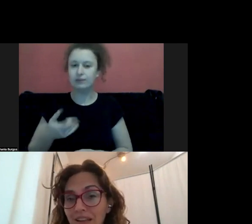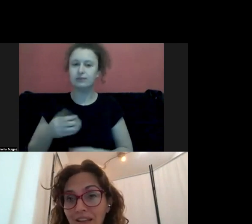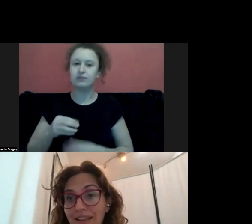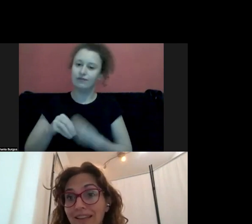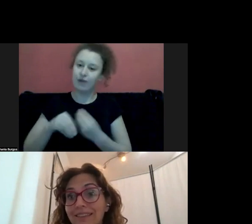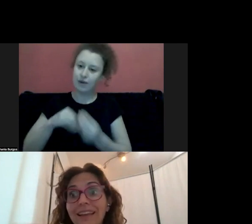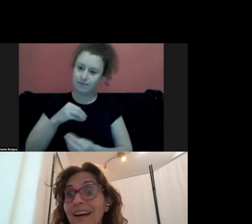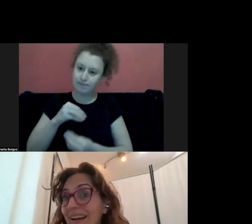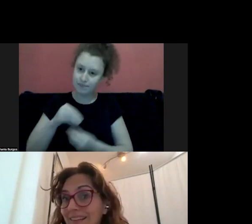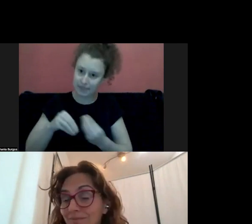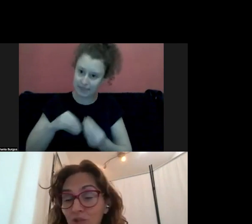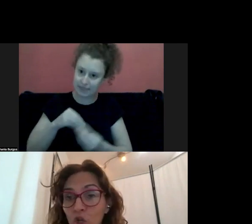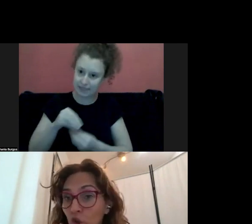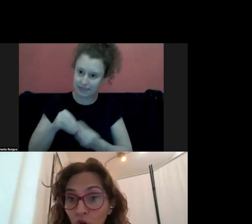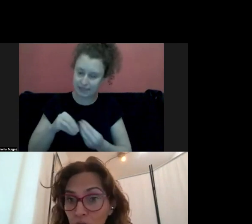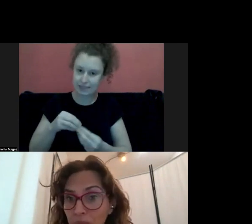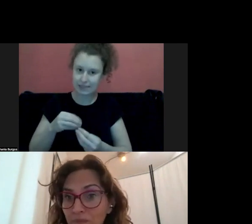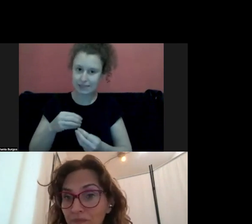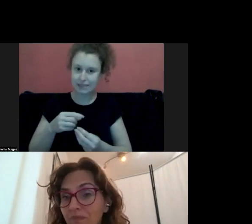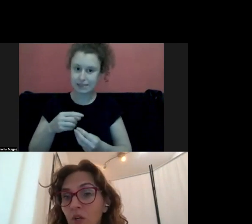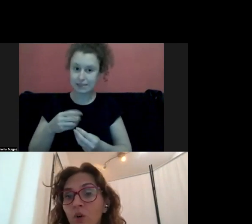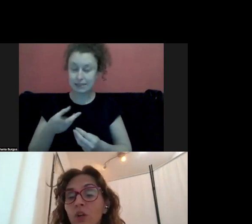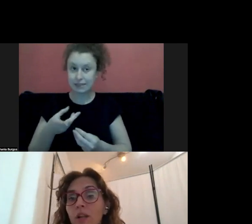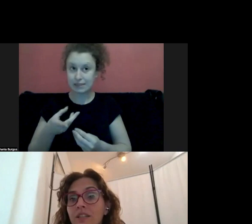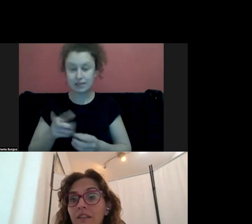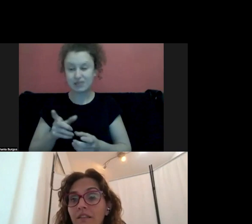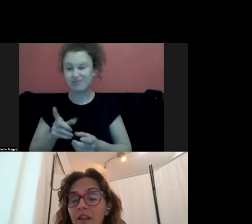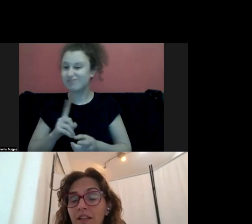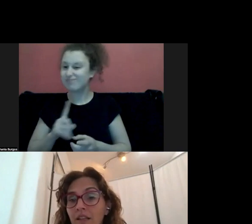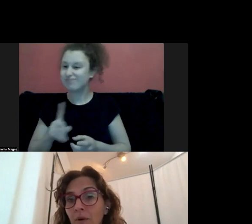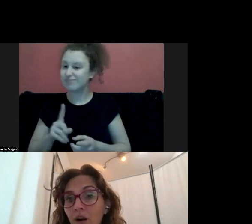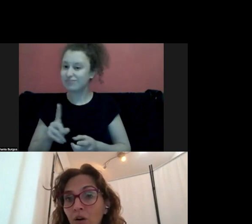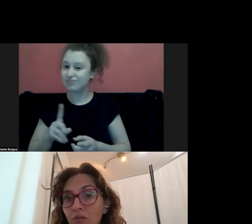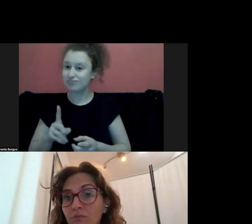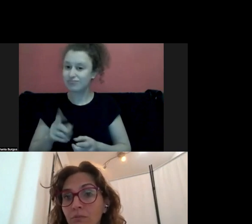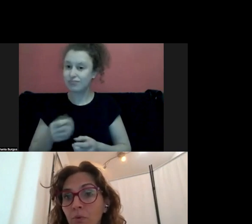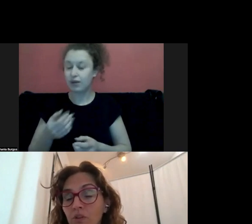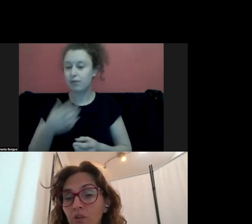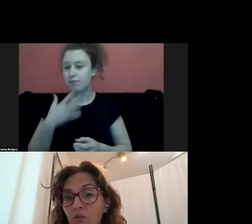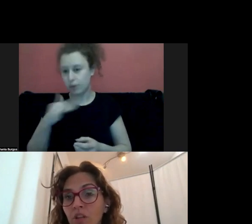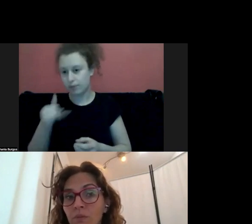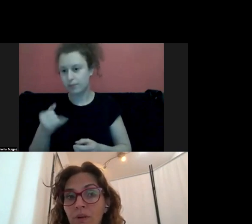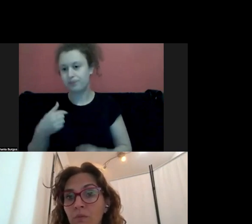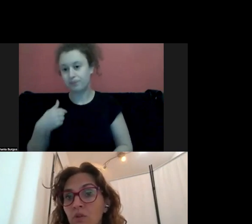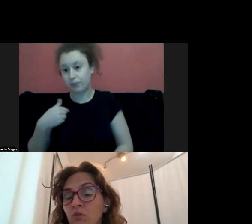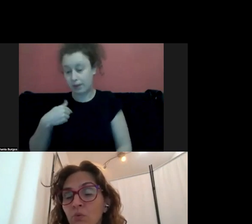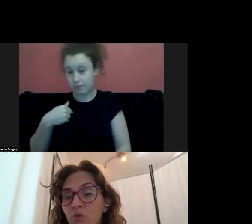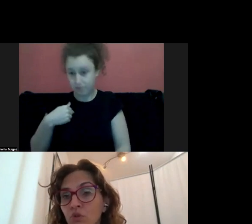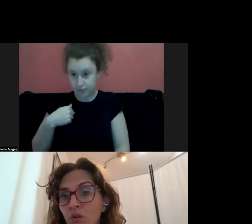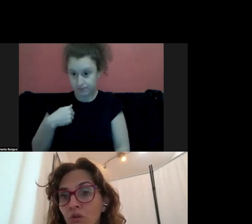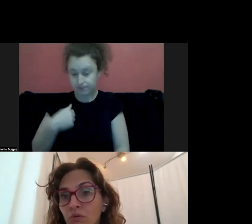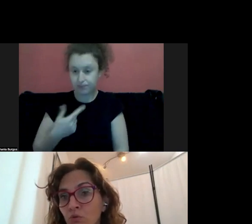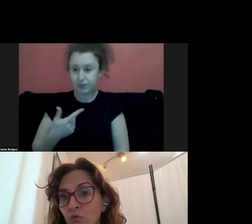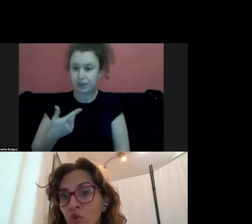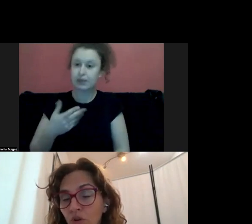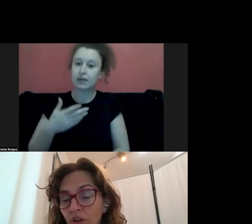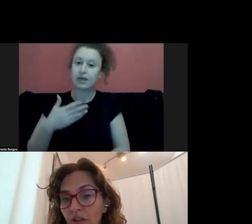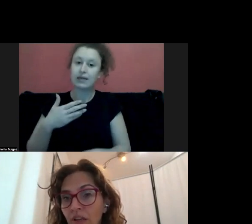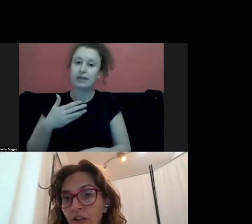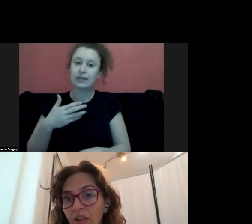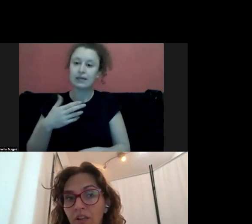que dejarlo todo, cogí una excedencia en el trabajo, puesto que para mí supuso